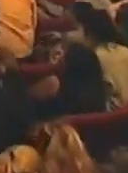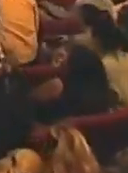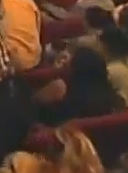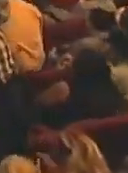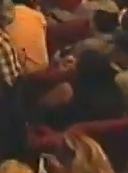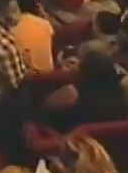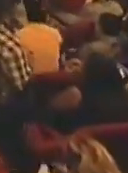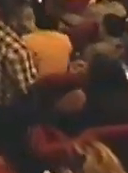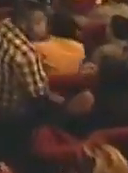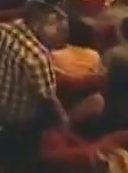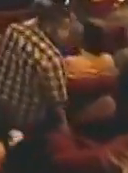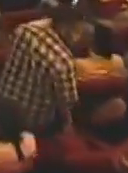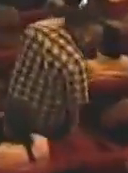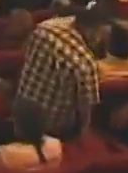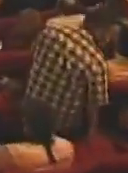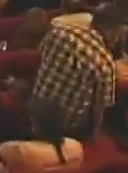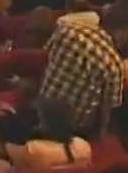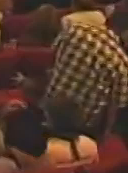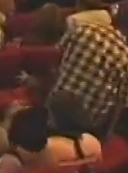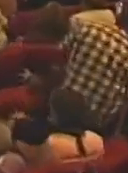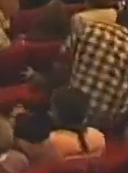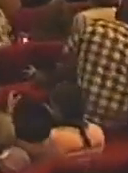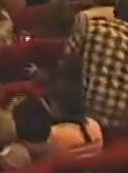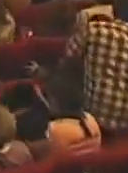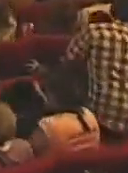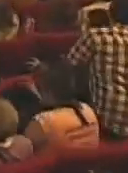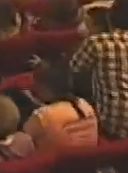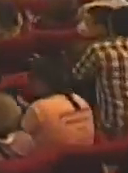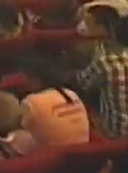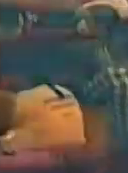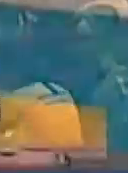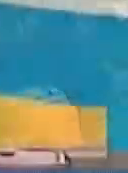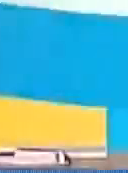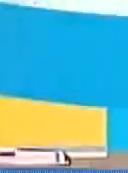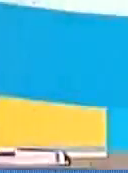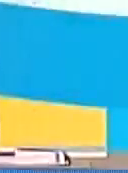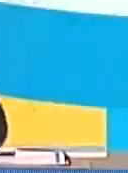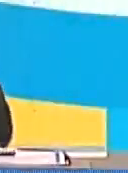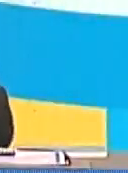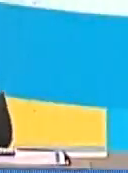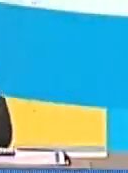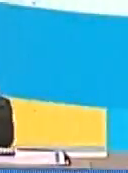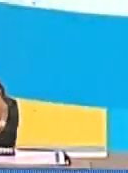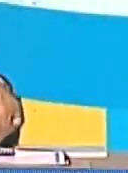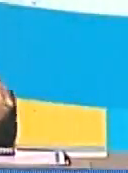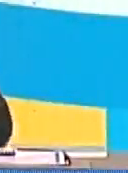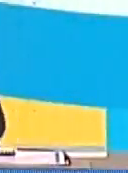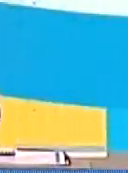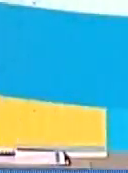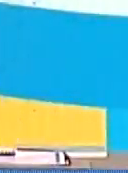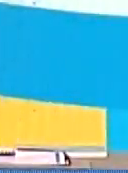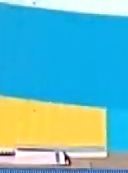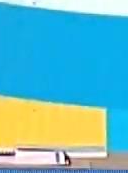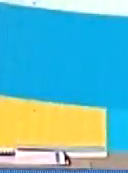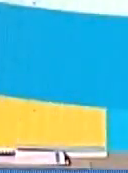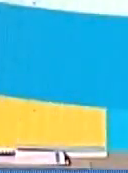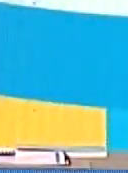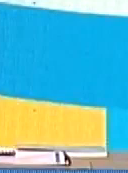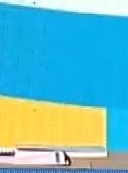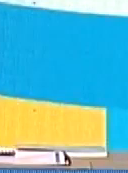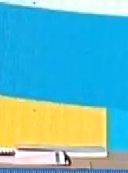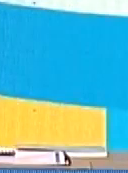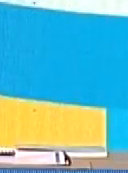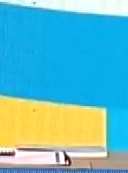¡Qué hermosura, de verdad! Un regalo, el más hermoso de los regalos que